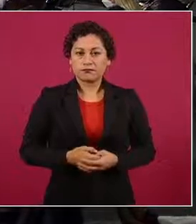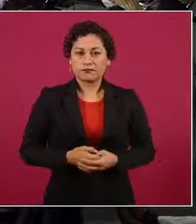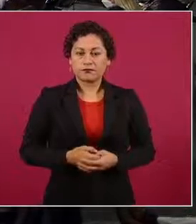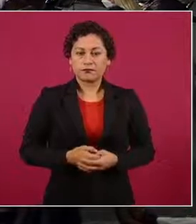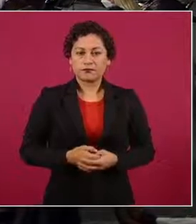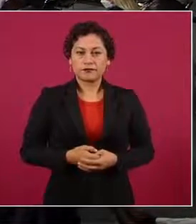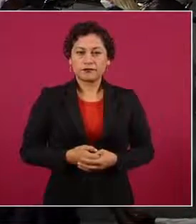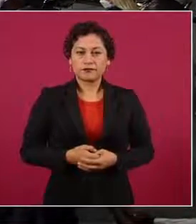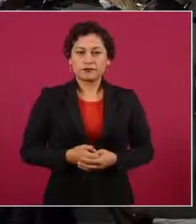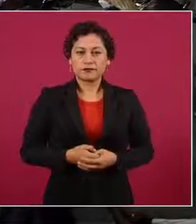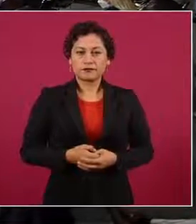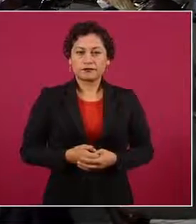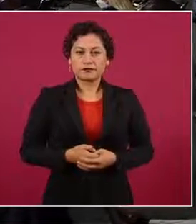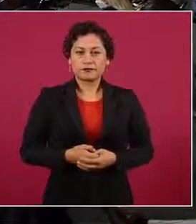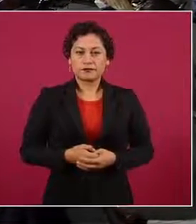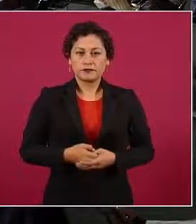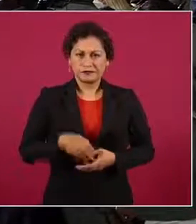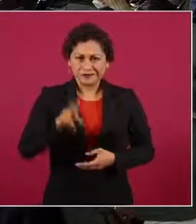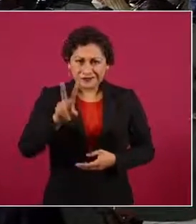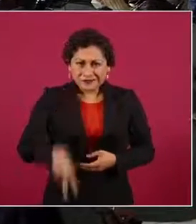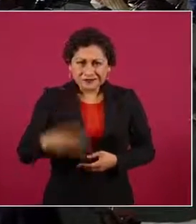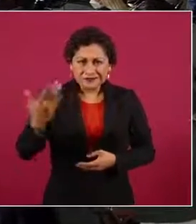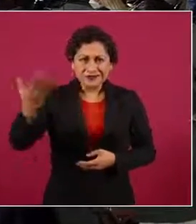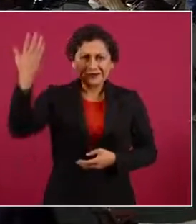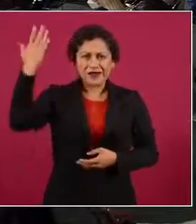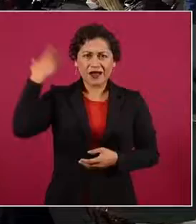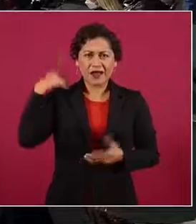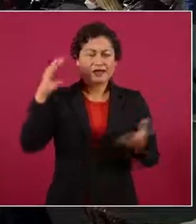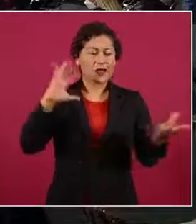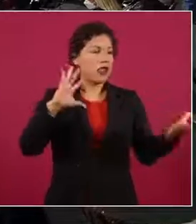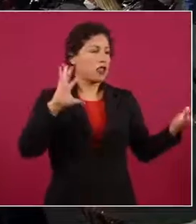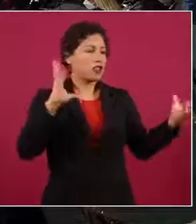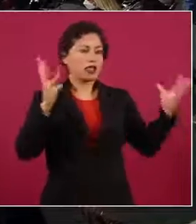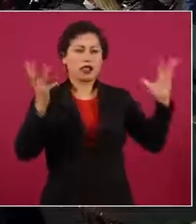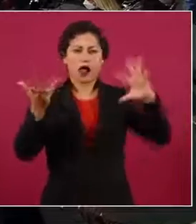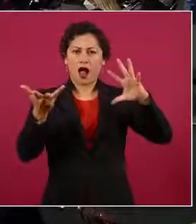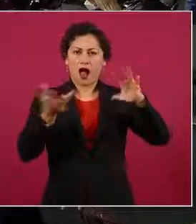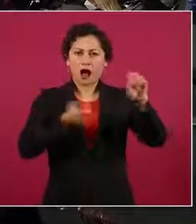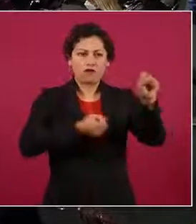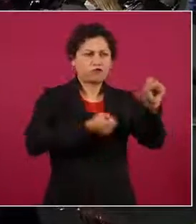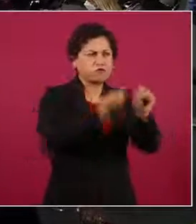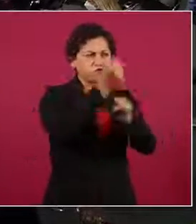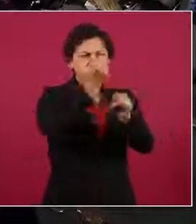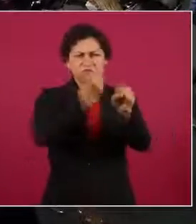Cuando estaba desatada la violencia, la guerra,